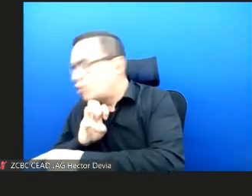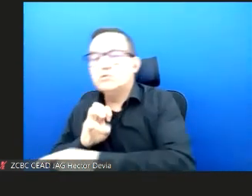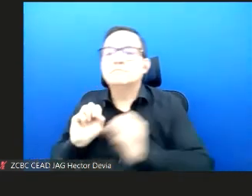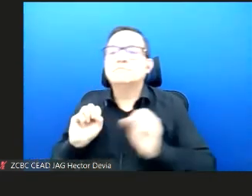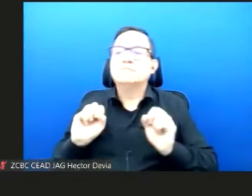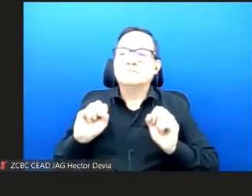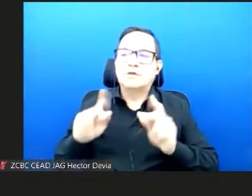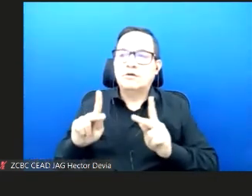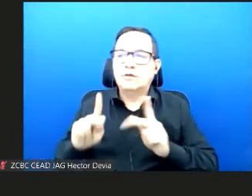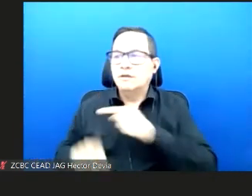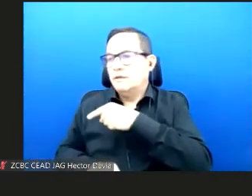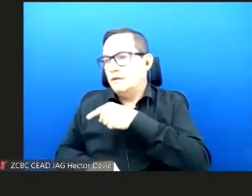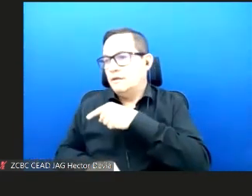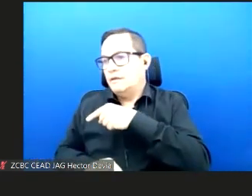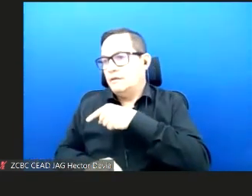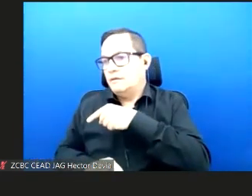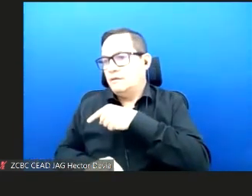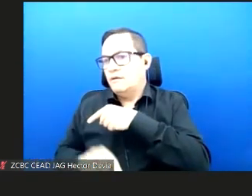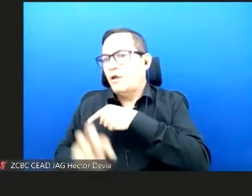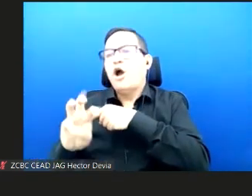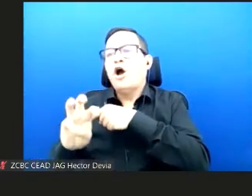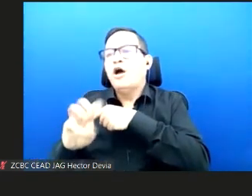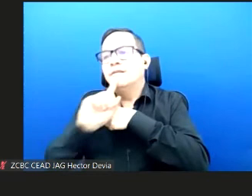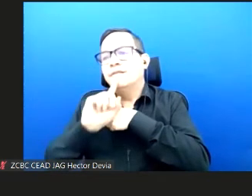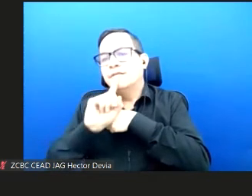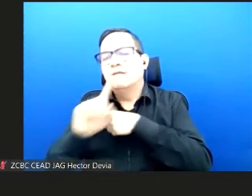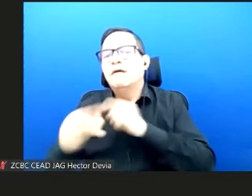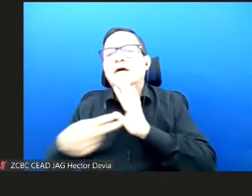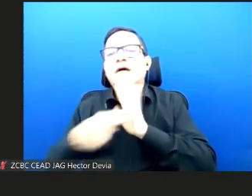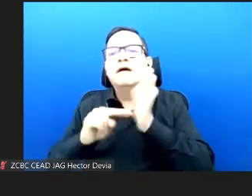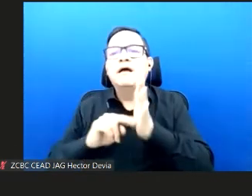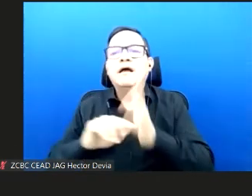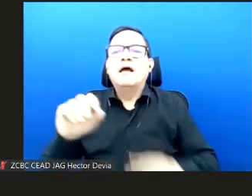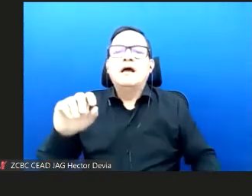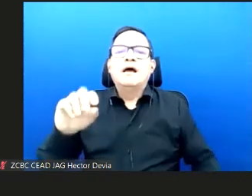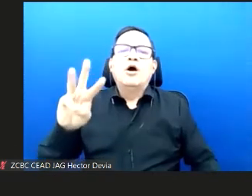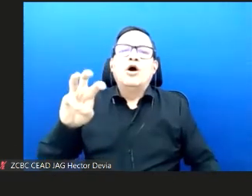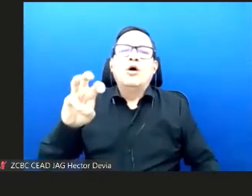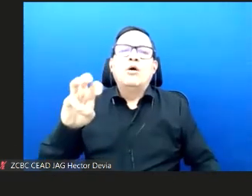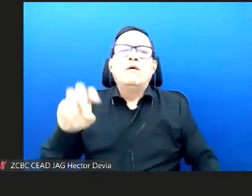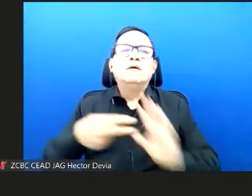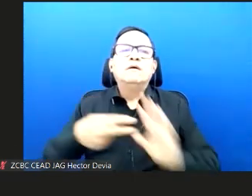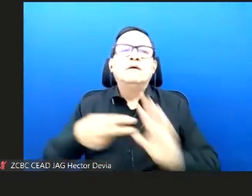Listo, 8. ¿Y ese 8 qué me representa? Muy bien, Desli.